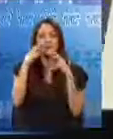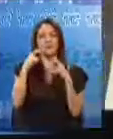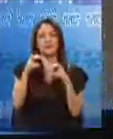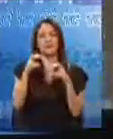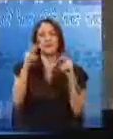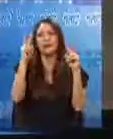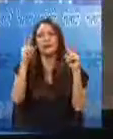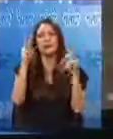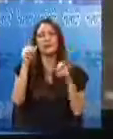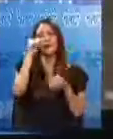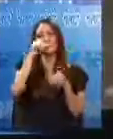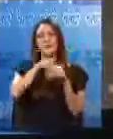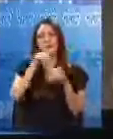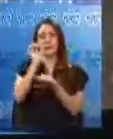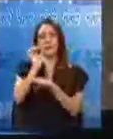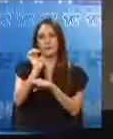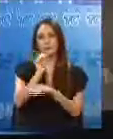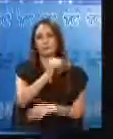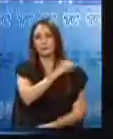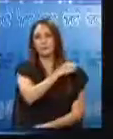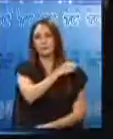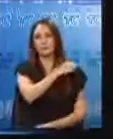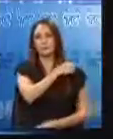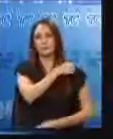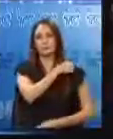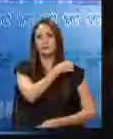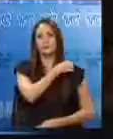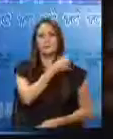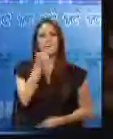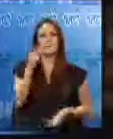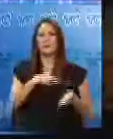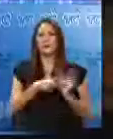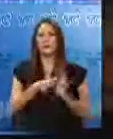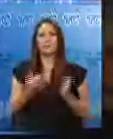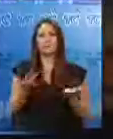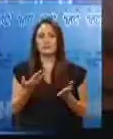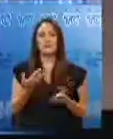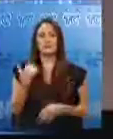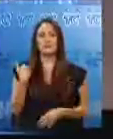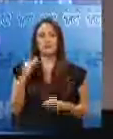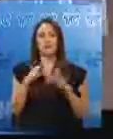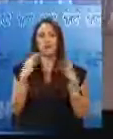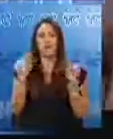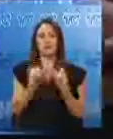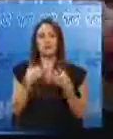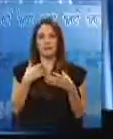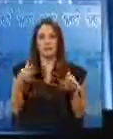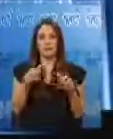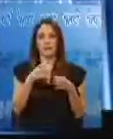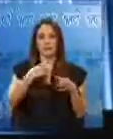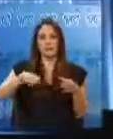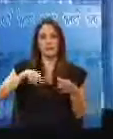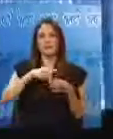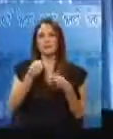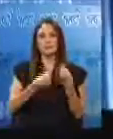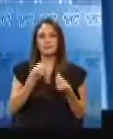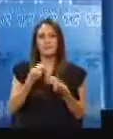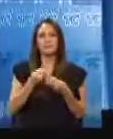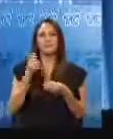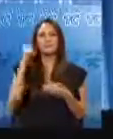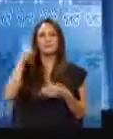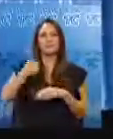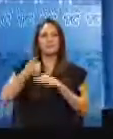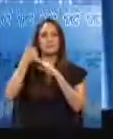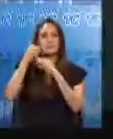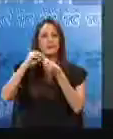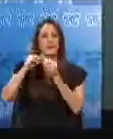caso Petroecuador. Las revelaciones apuntan a la existencia de una estructura familiar y societaria que aparentemente es liderada por el